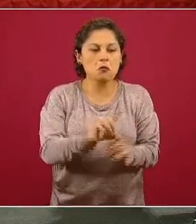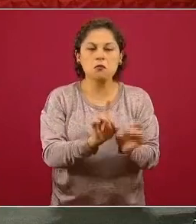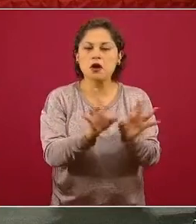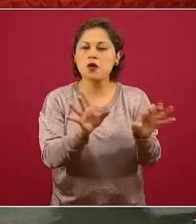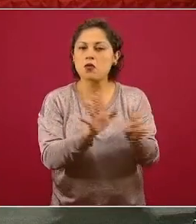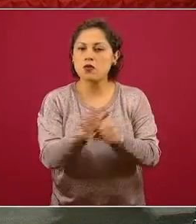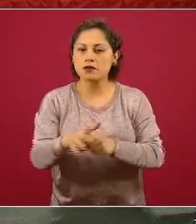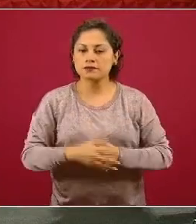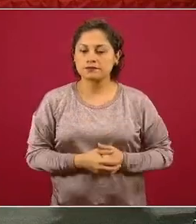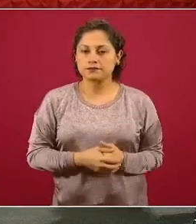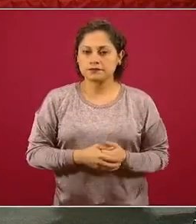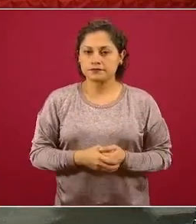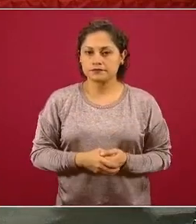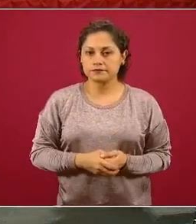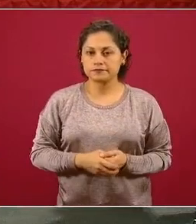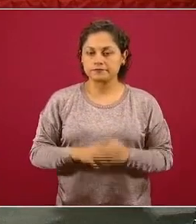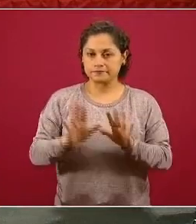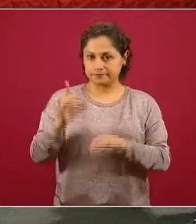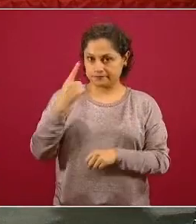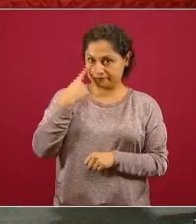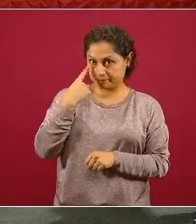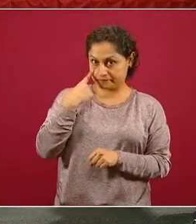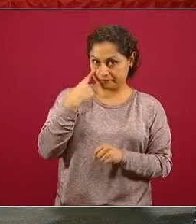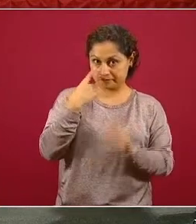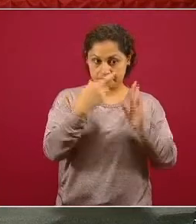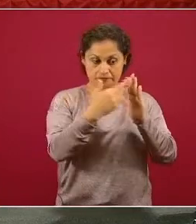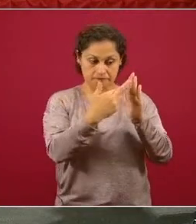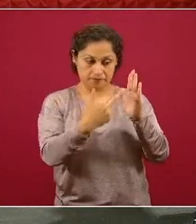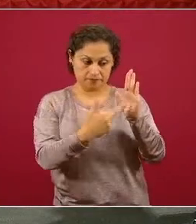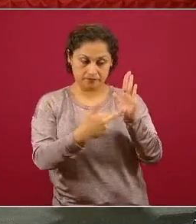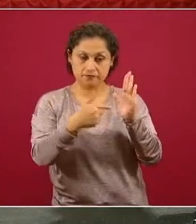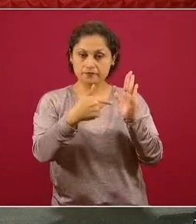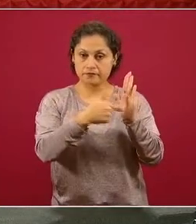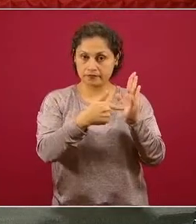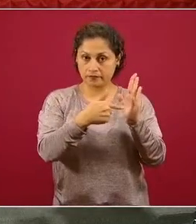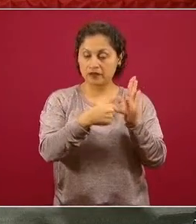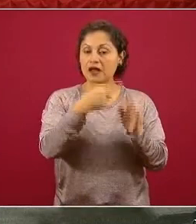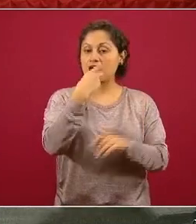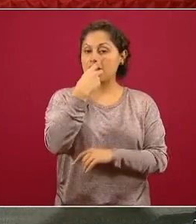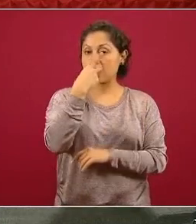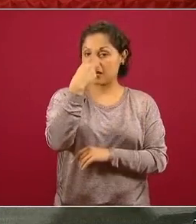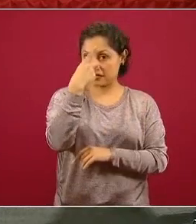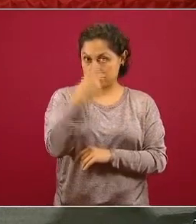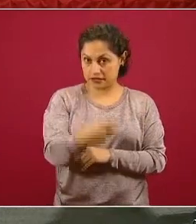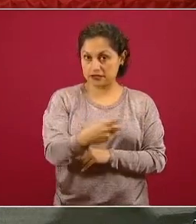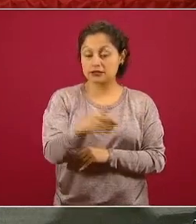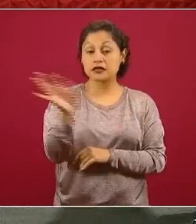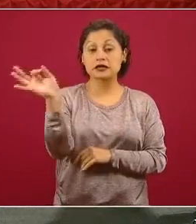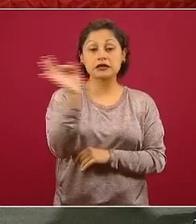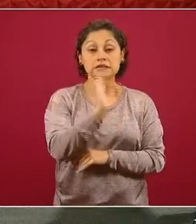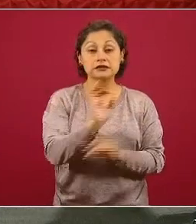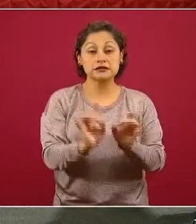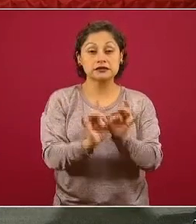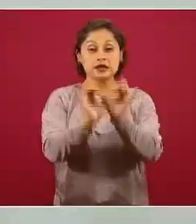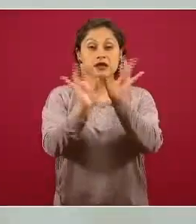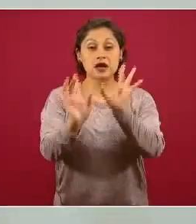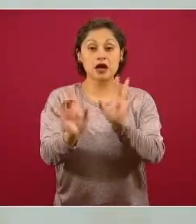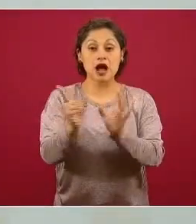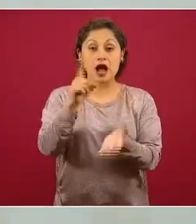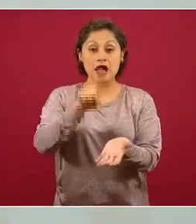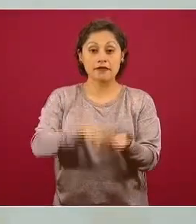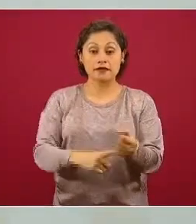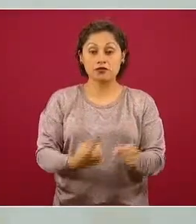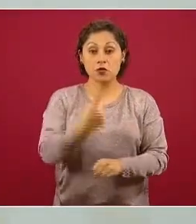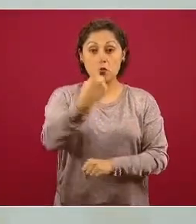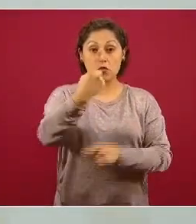El lineamiento habla, digamos, de las acciones que hay que hacer cuando hay un caso en una